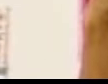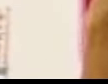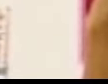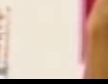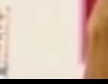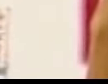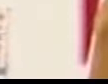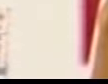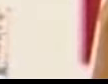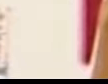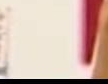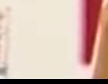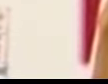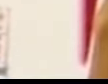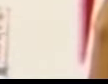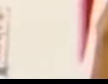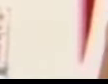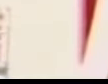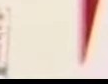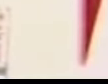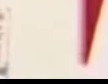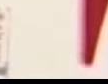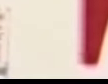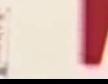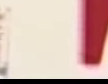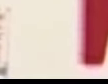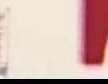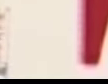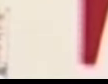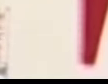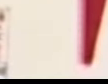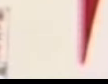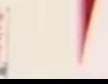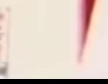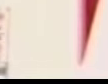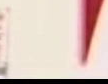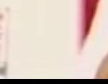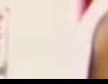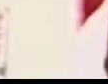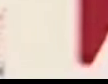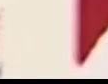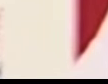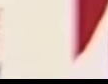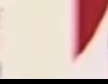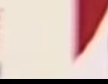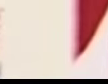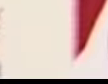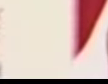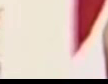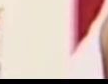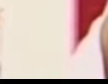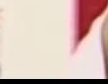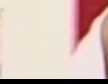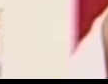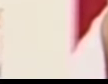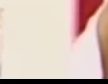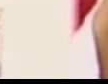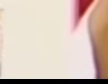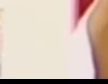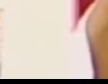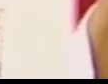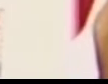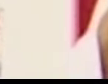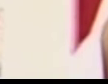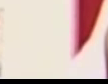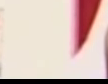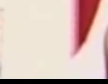mismo que un carro, o sea, ustedes tienen un carro de gasolina, les anda unos 200 kilómetros, llenan en 5 minutos el tanque y continúan. Acá